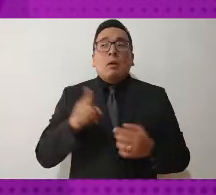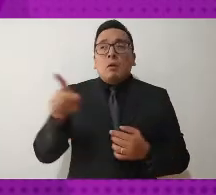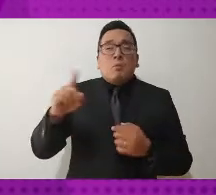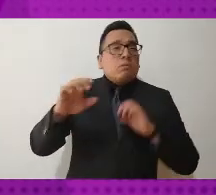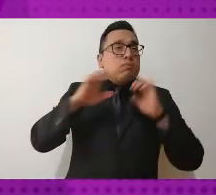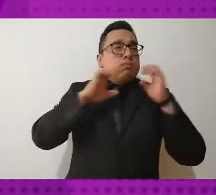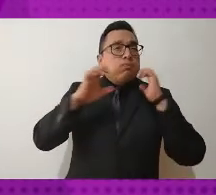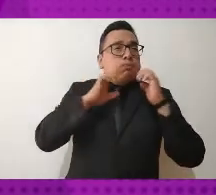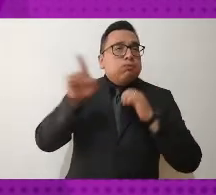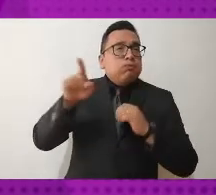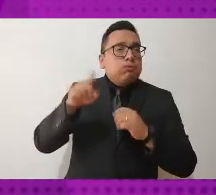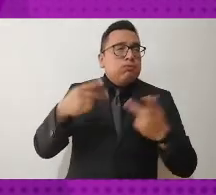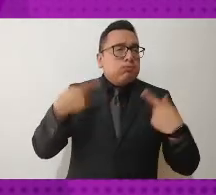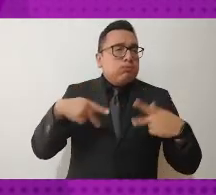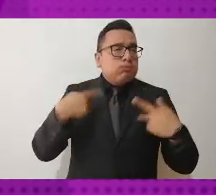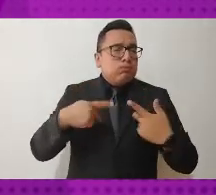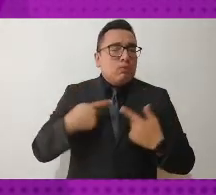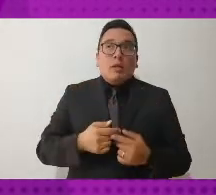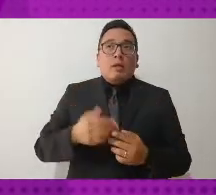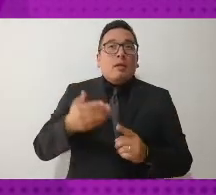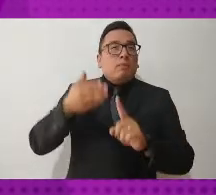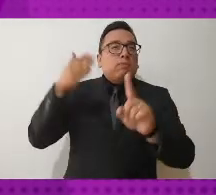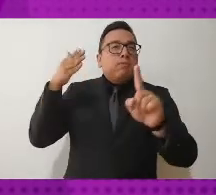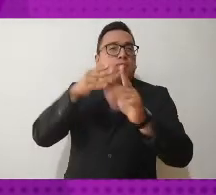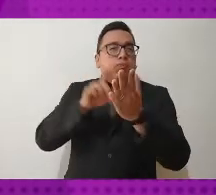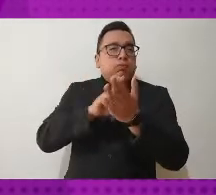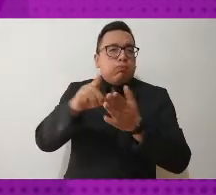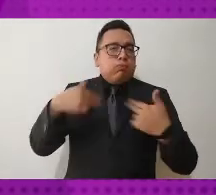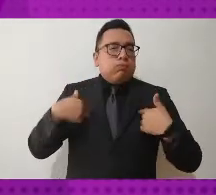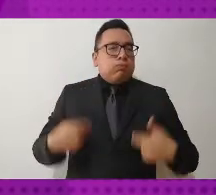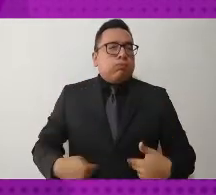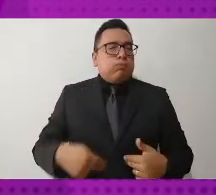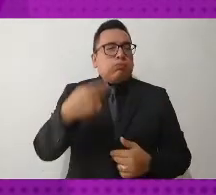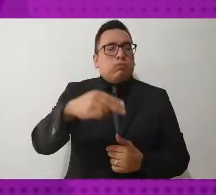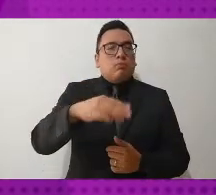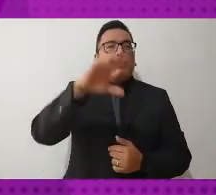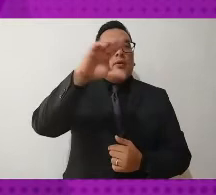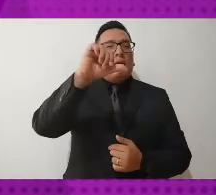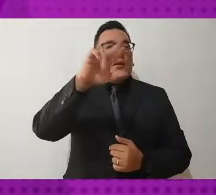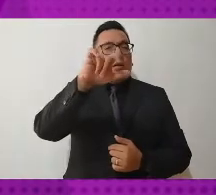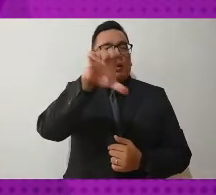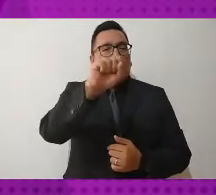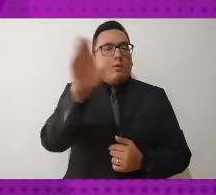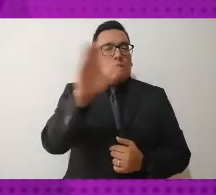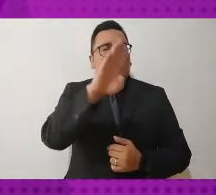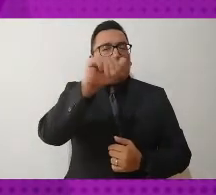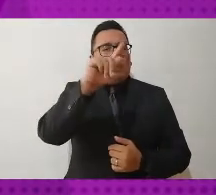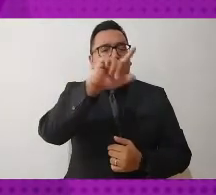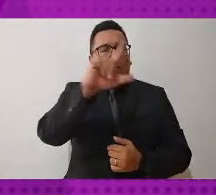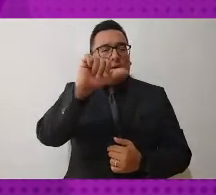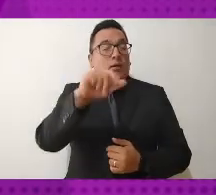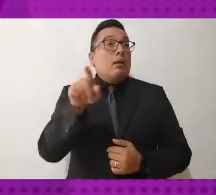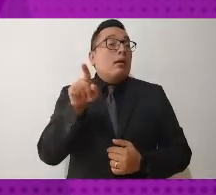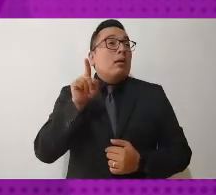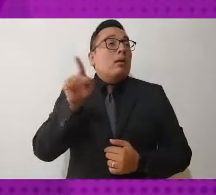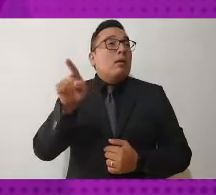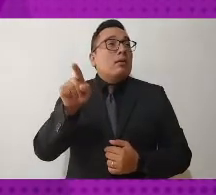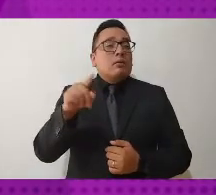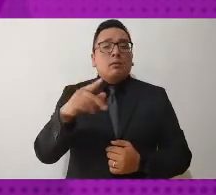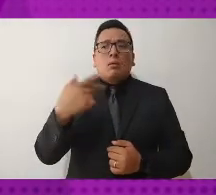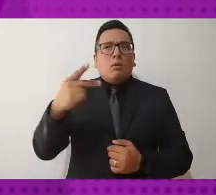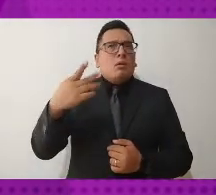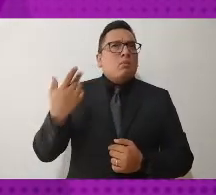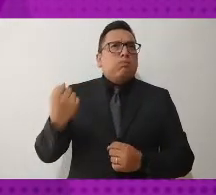con un activista de Derechos Humanos Carlos batalla y bueno es una persona que